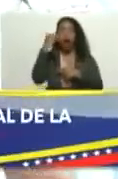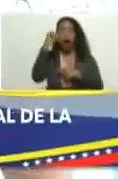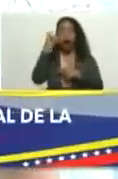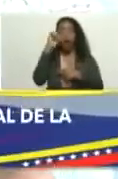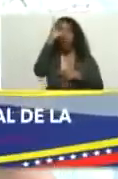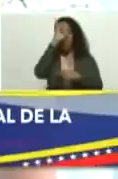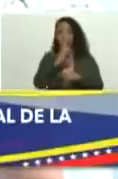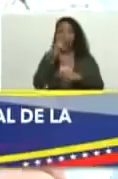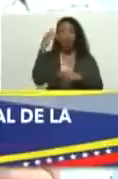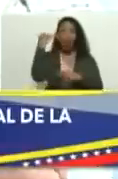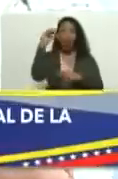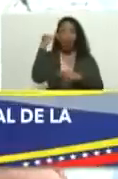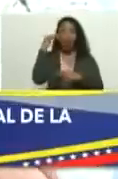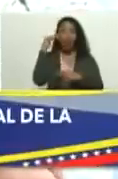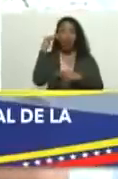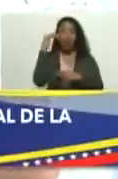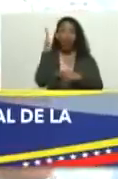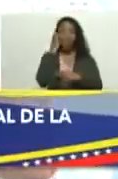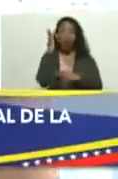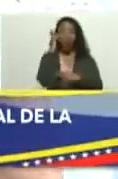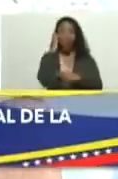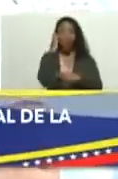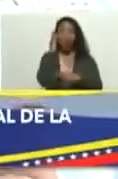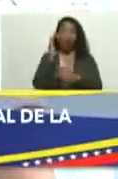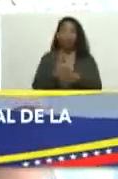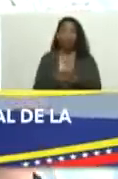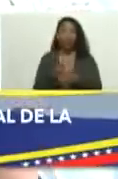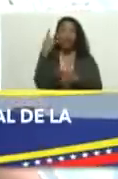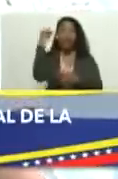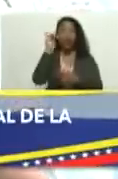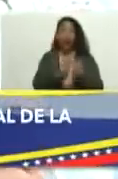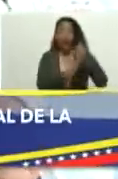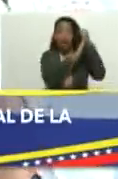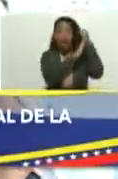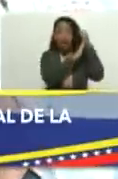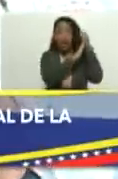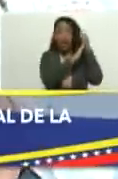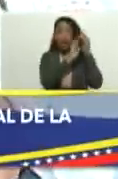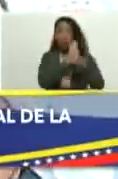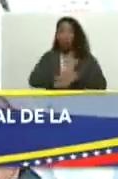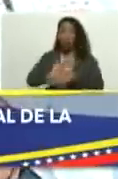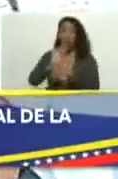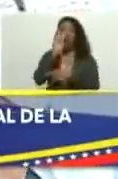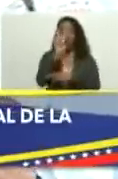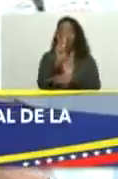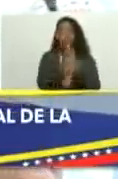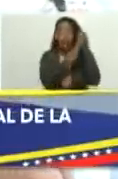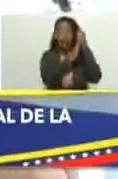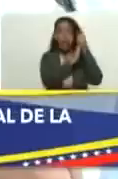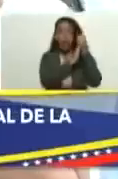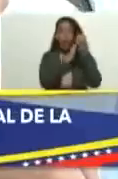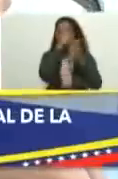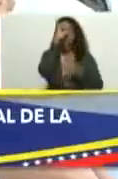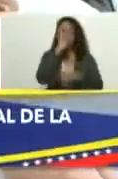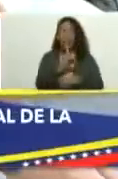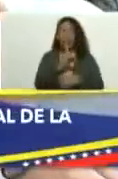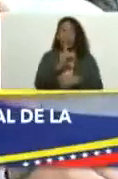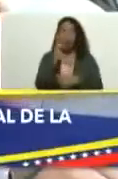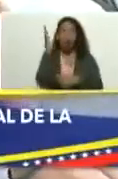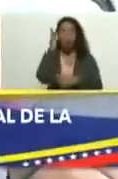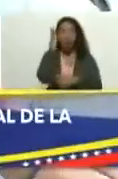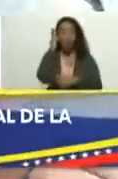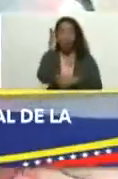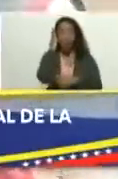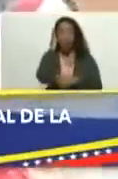auditiva y también es delegado de prevención. Tenemos dos delegados de prevención con discapacidad